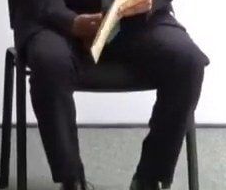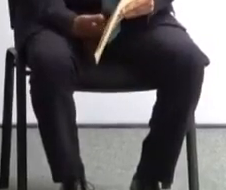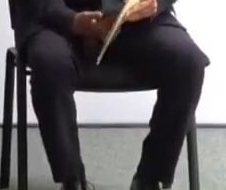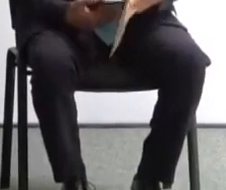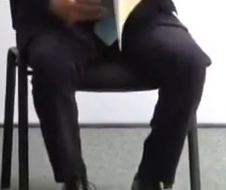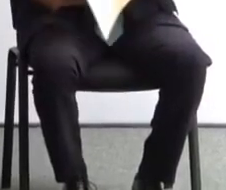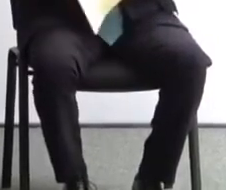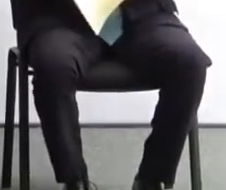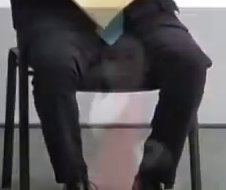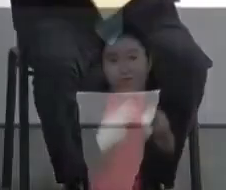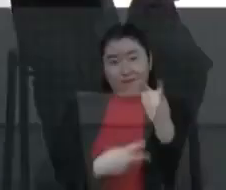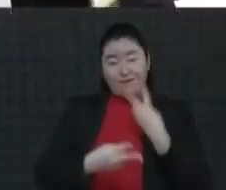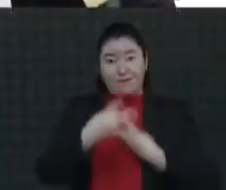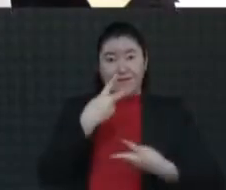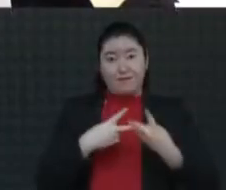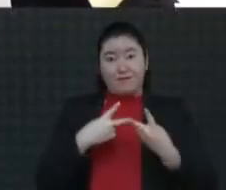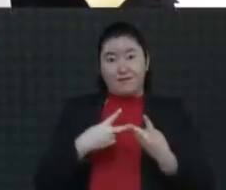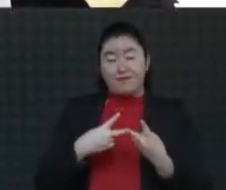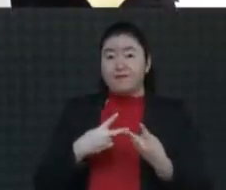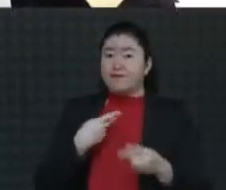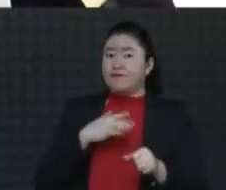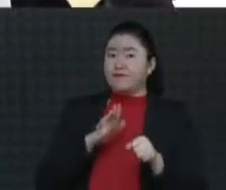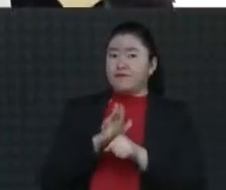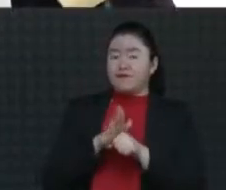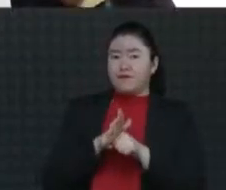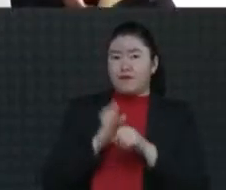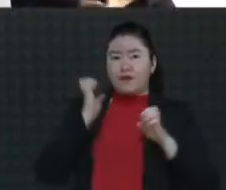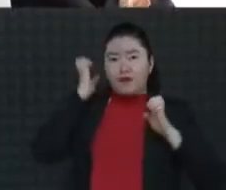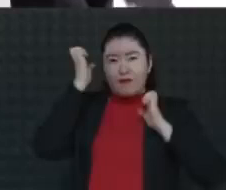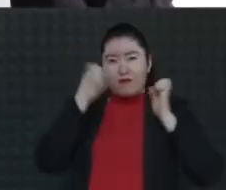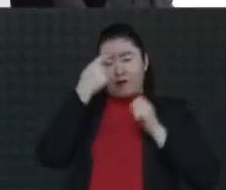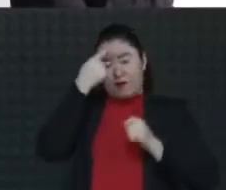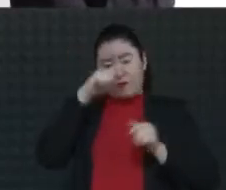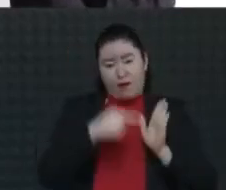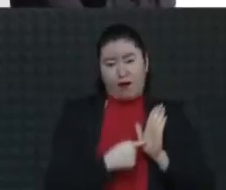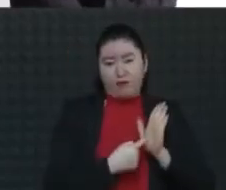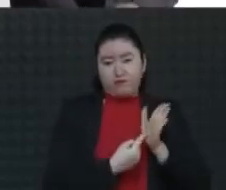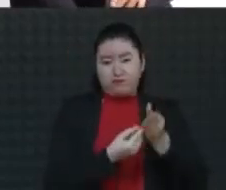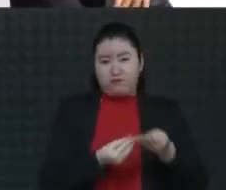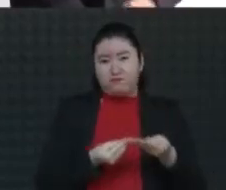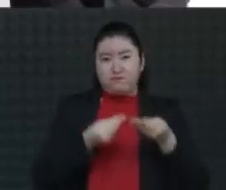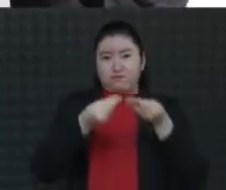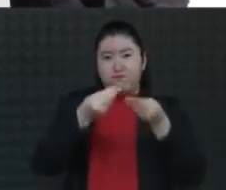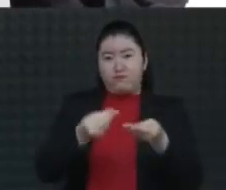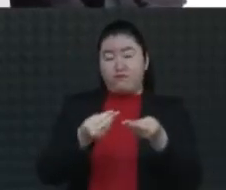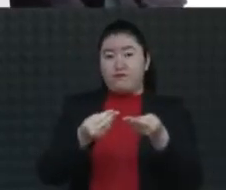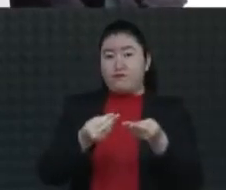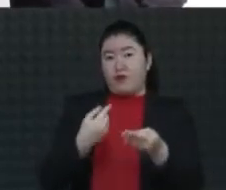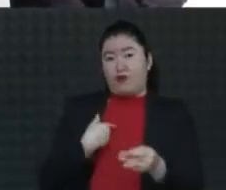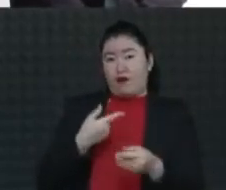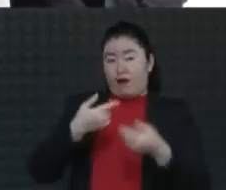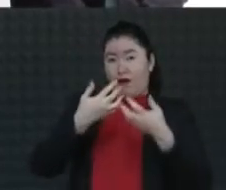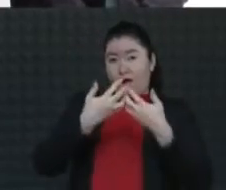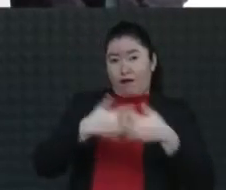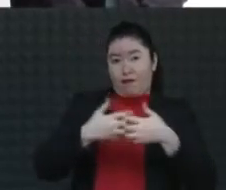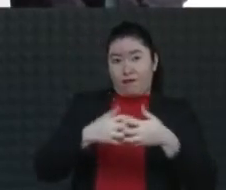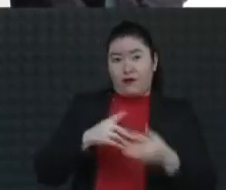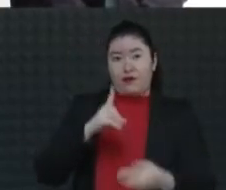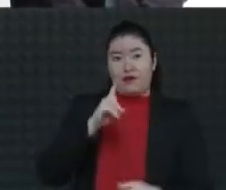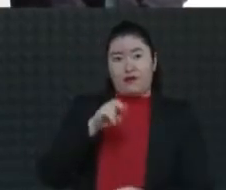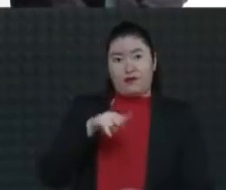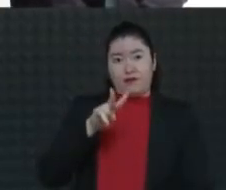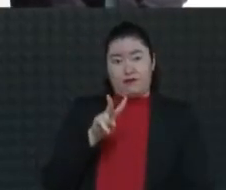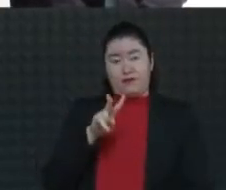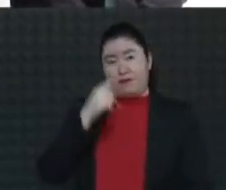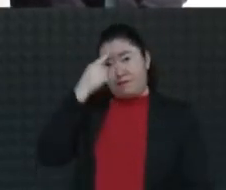da la más cordial de las bienvenidas al acto de entrega de dictamen técnico final por parte de la empresa DNB